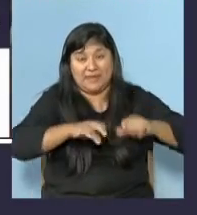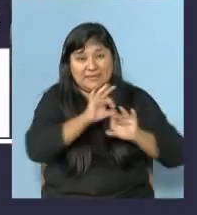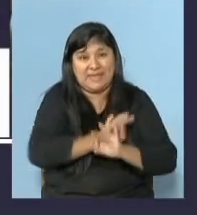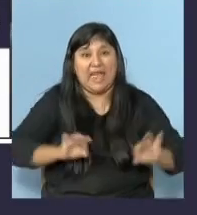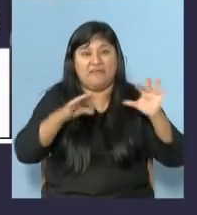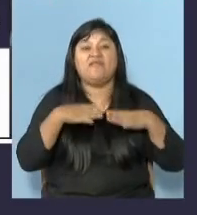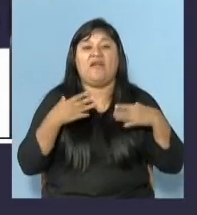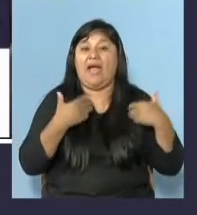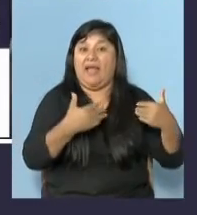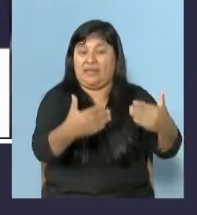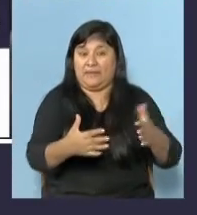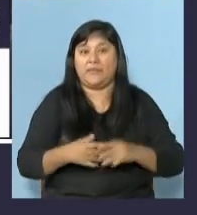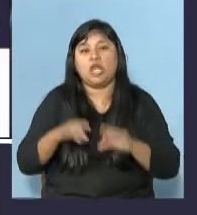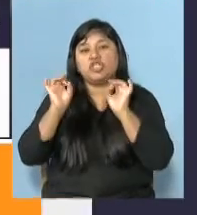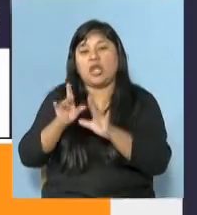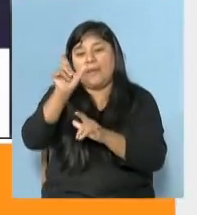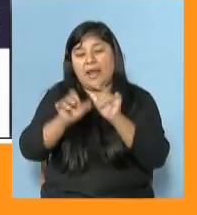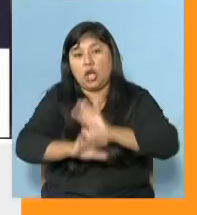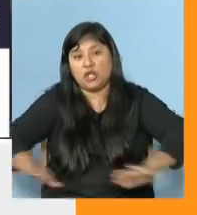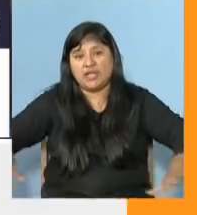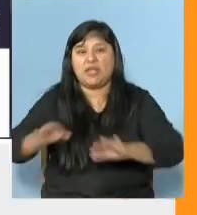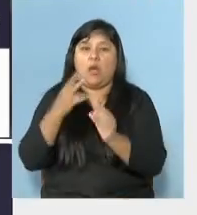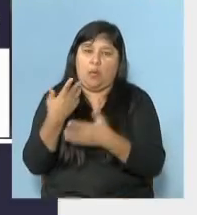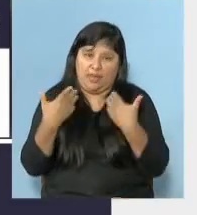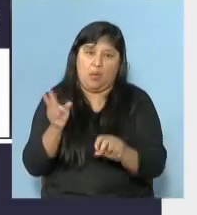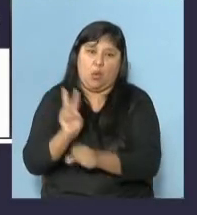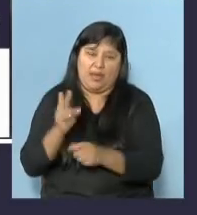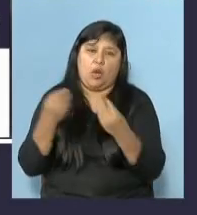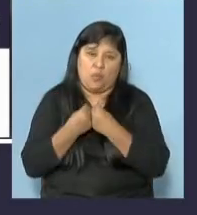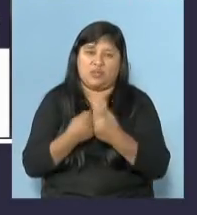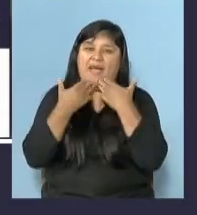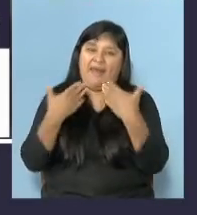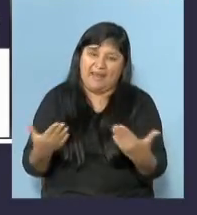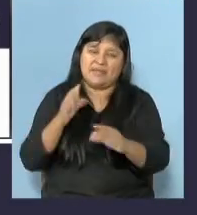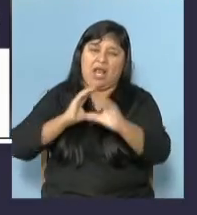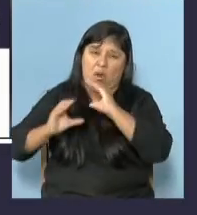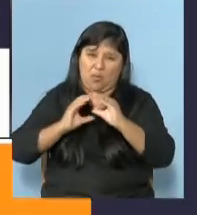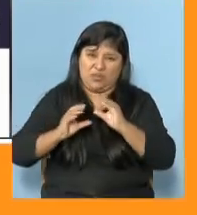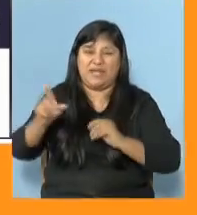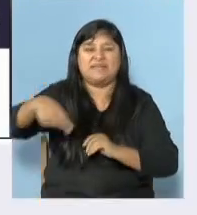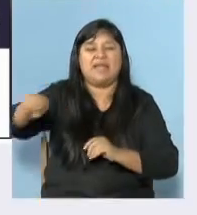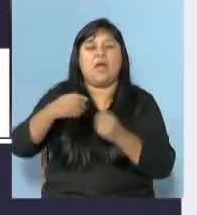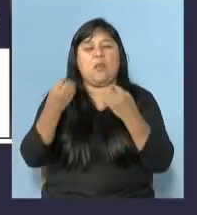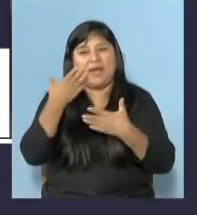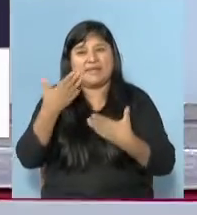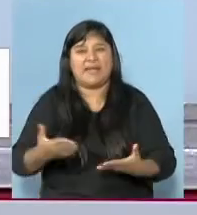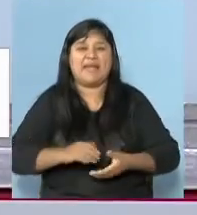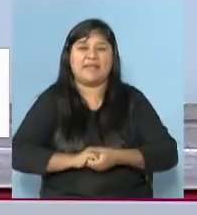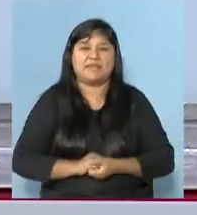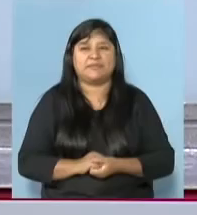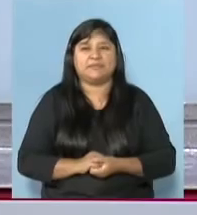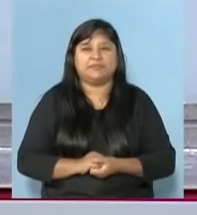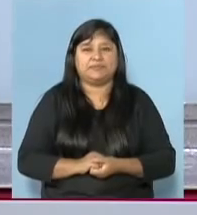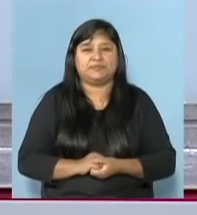podemos hacer con los niños es cuidarlos mucho. Licenciada, muchas gracias por esta comunicación, muy amable. Gracias a ustedes. Buenas tardes. Buenas tardes. Bueno,